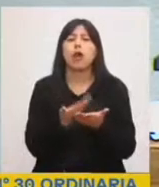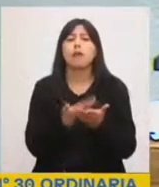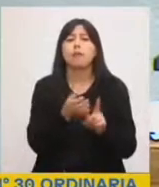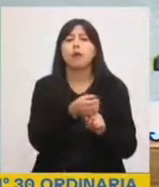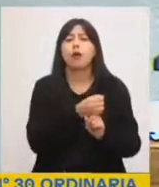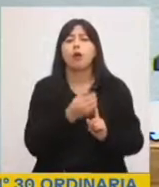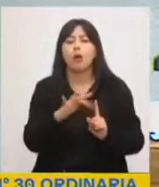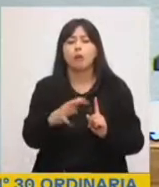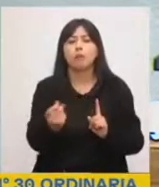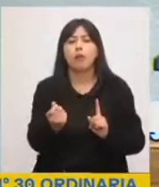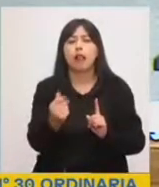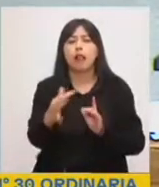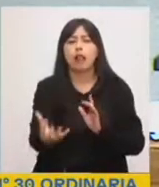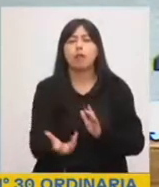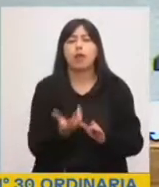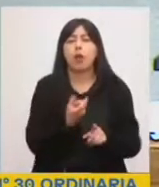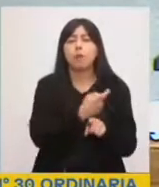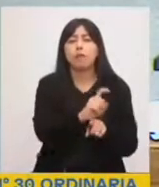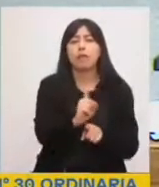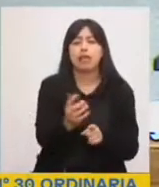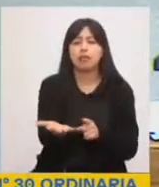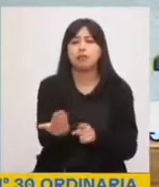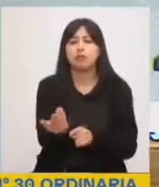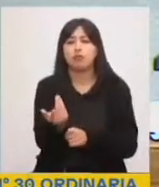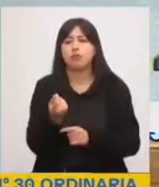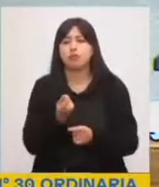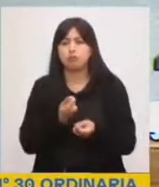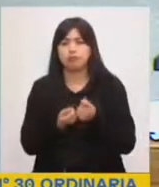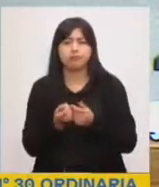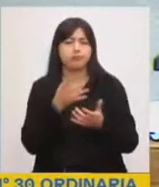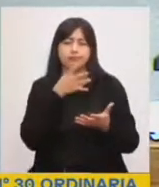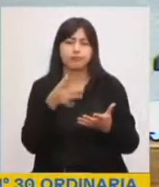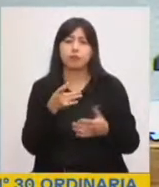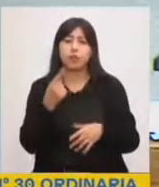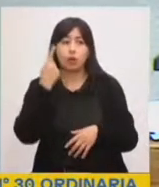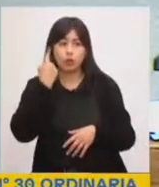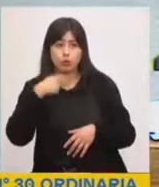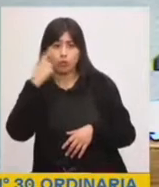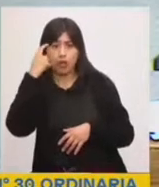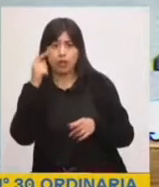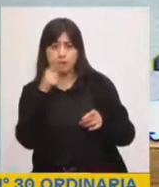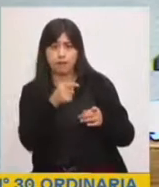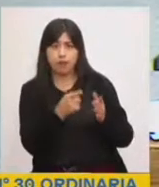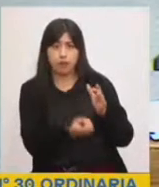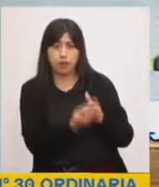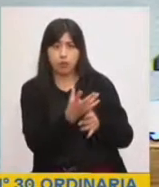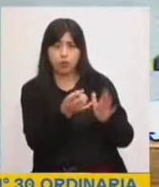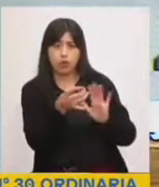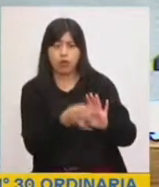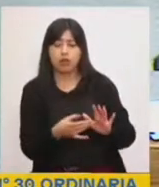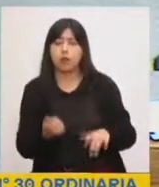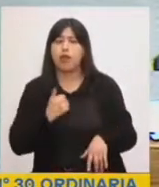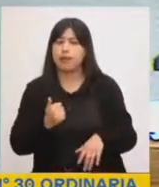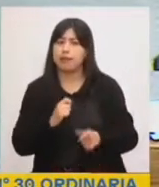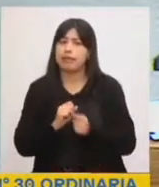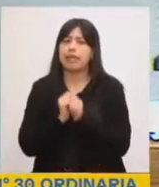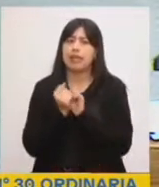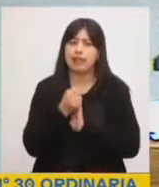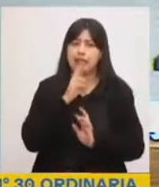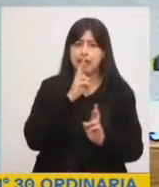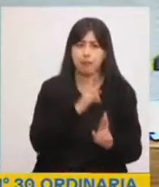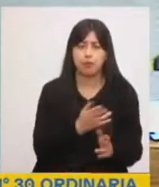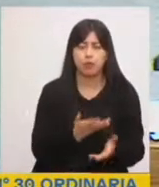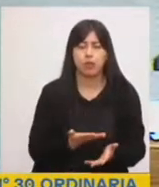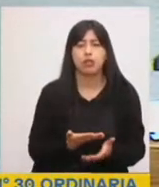ha obligado a nuestra Policía de Investigaciones a evolucionar y adaptarse para combatir estas amenazas con eficacia. A partir del